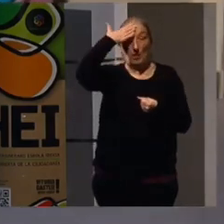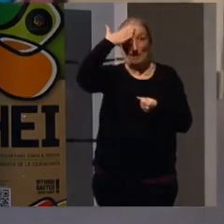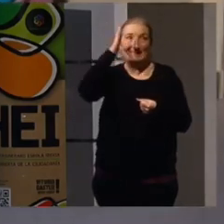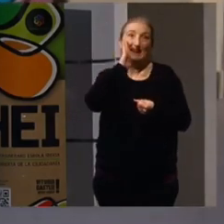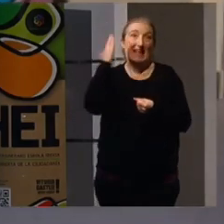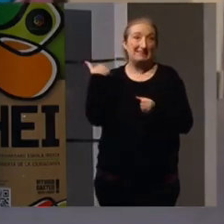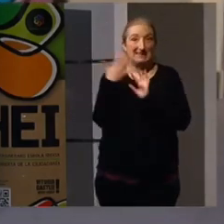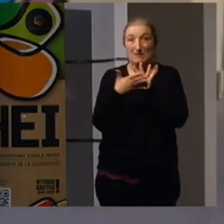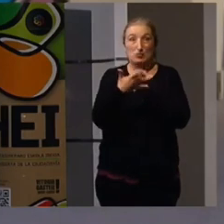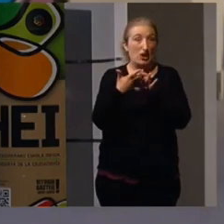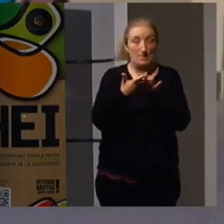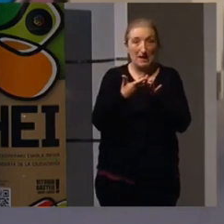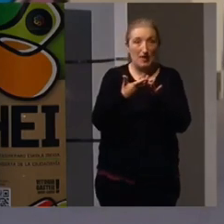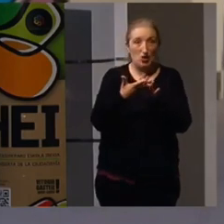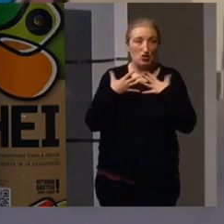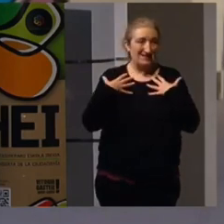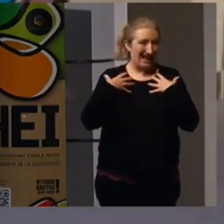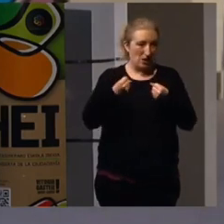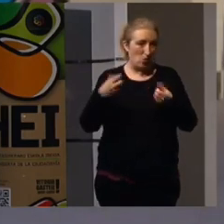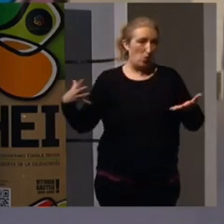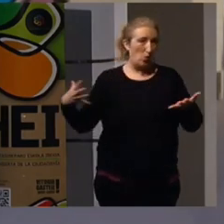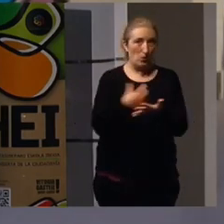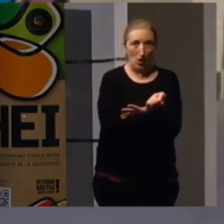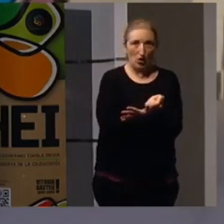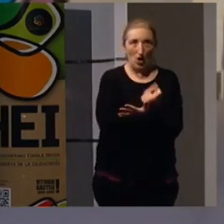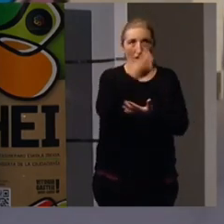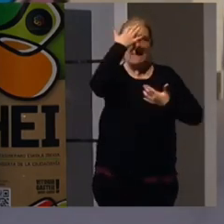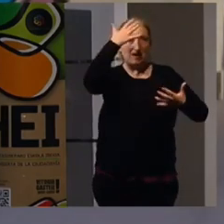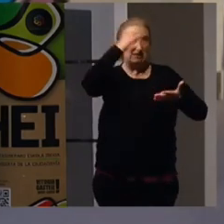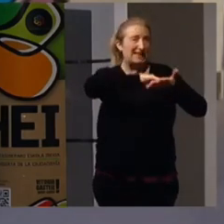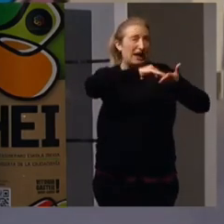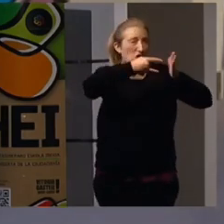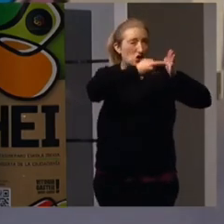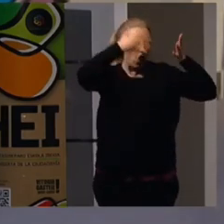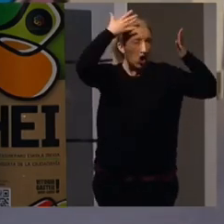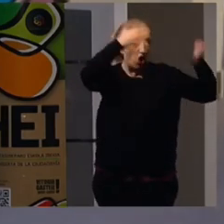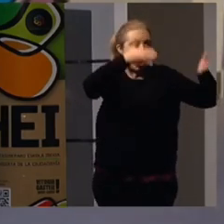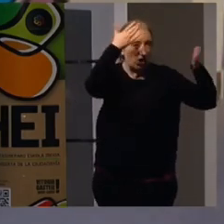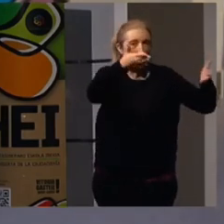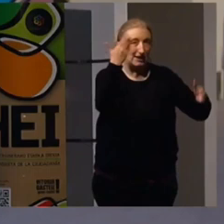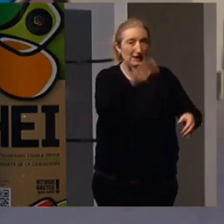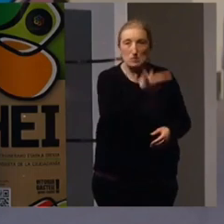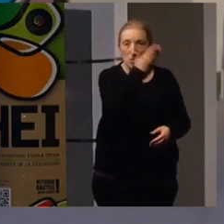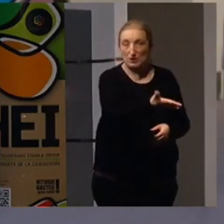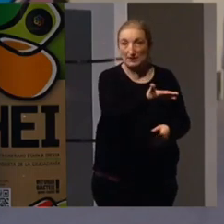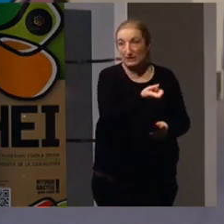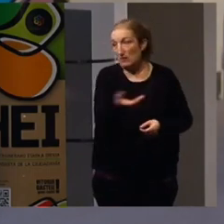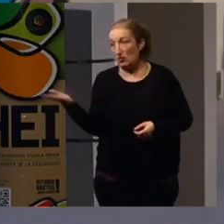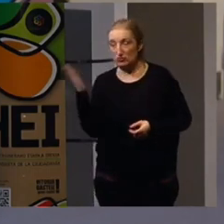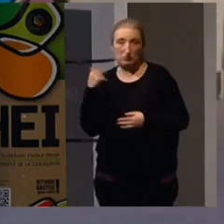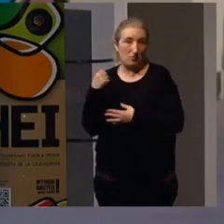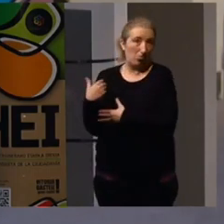que os he dicho, lo de en toda la salud está como la parte de con la fantasía hipertecnológica y lo de, oye, que aquí lo relevante es el cuidado de toda la